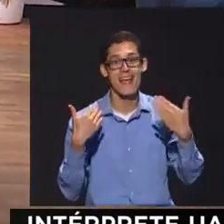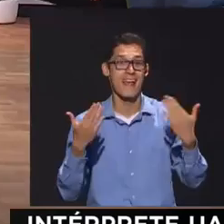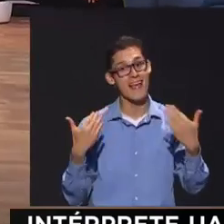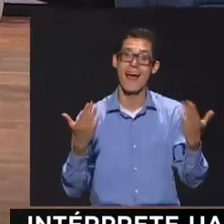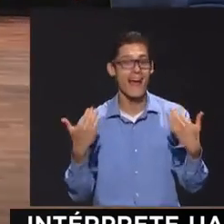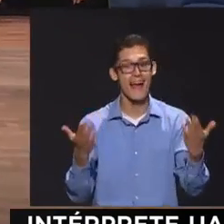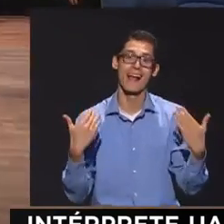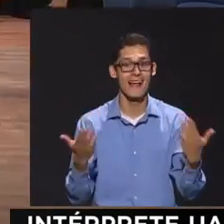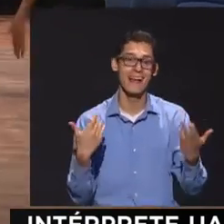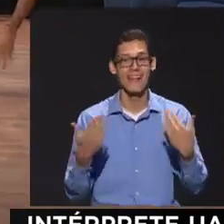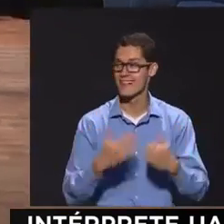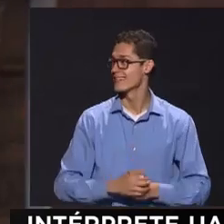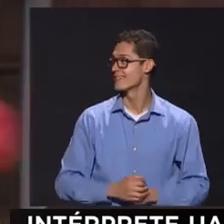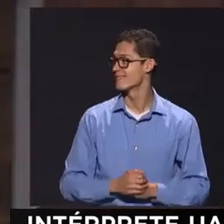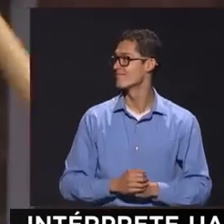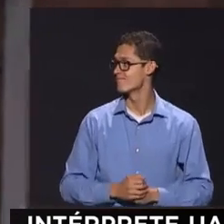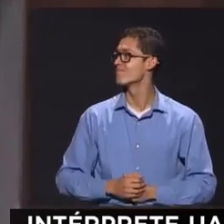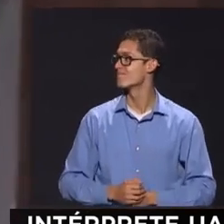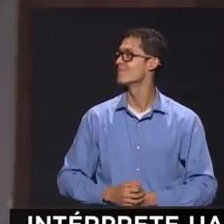no digas